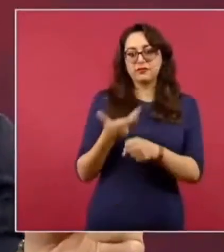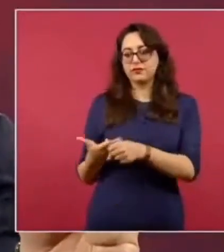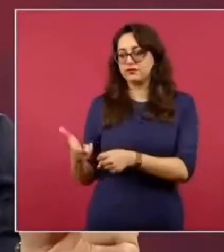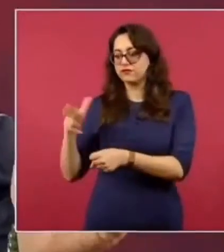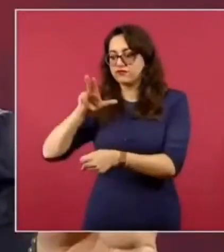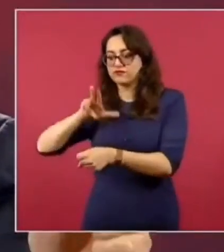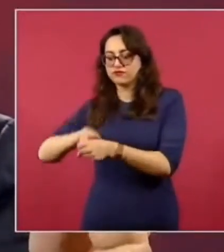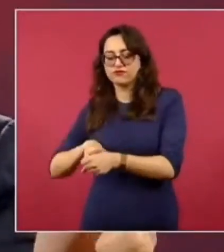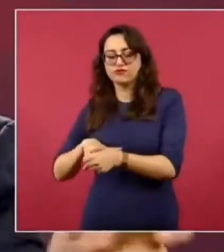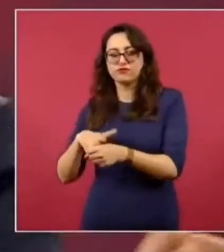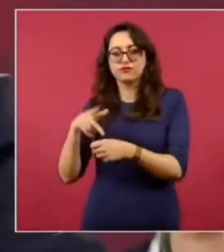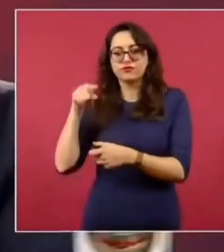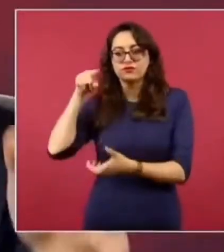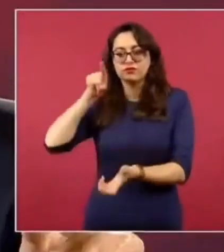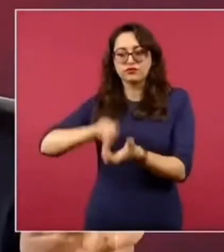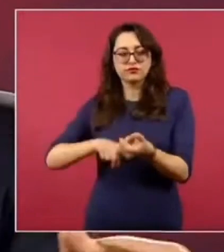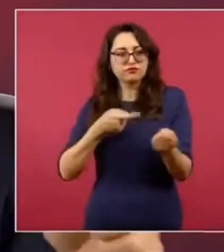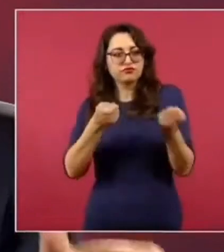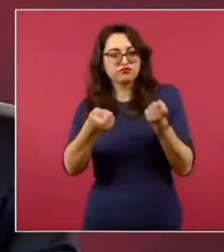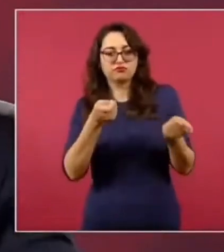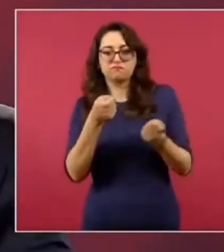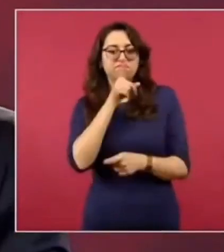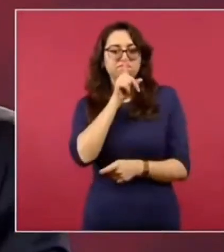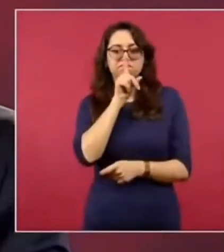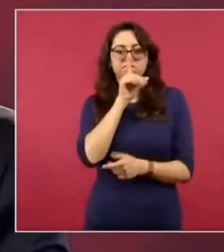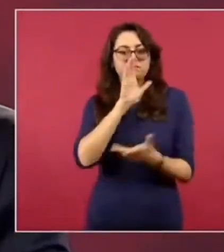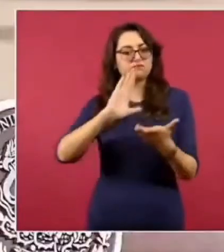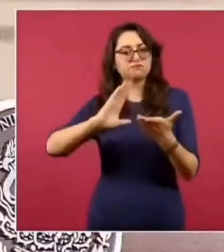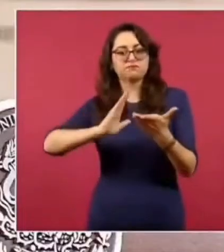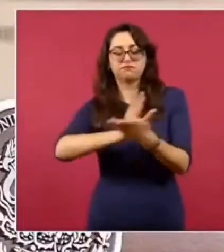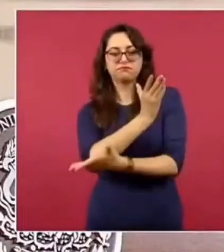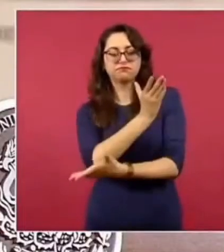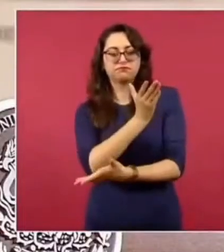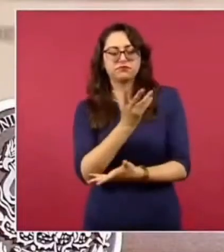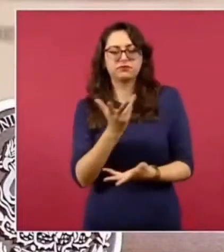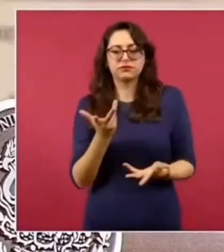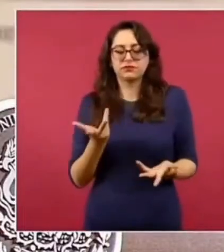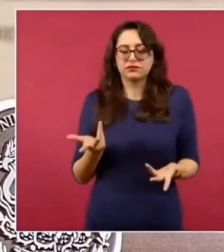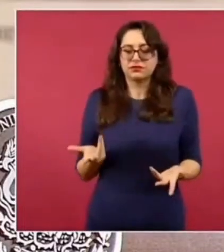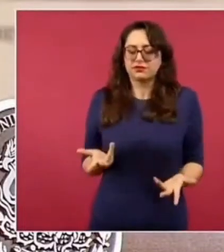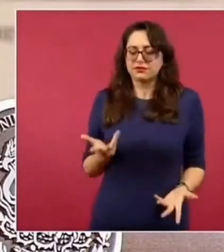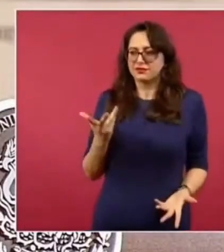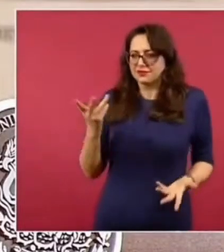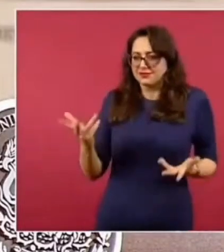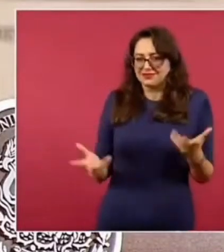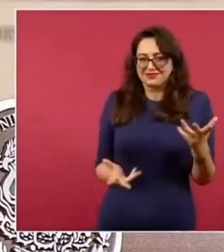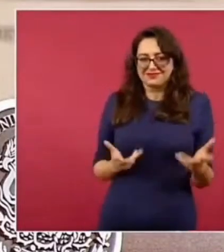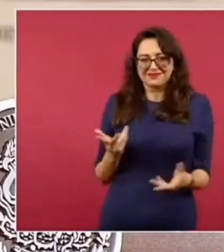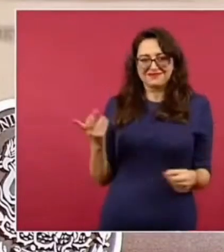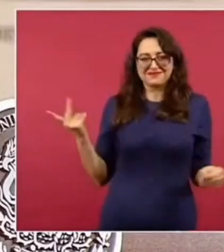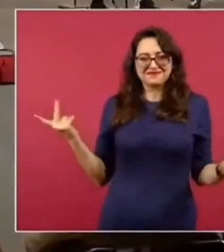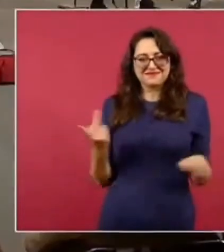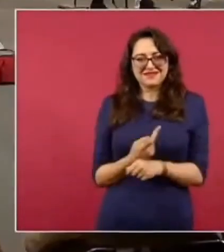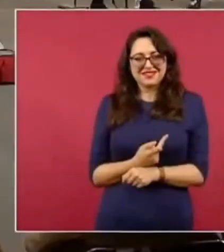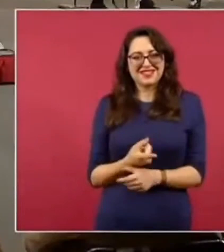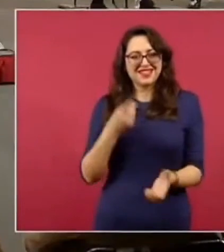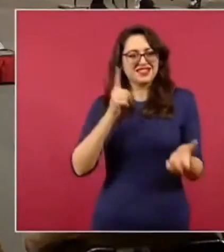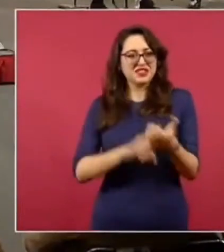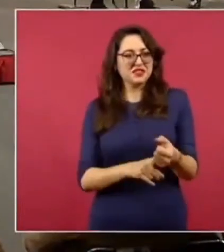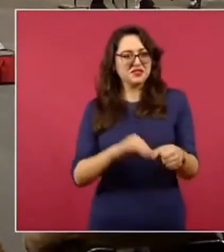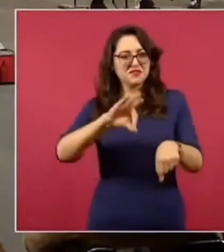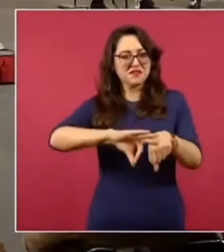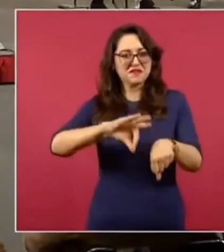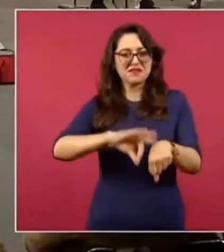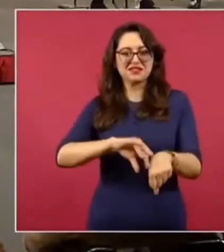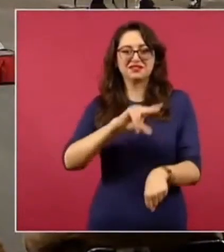catálogo de medicamentos muy limitado y también con muy poco abastecimiento. Entonces, pues esas farmacias privadas pues se han